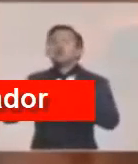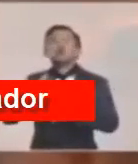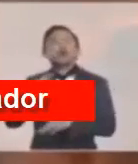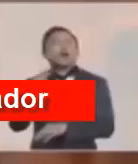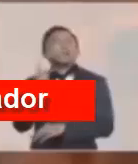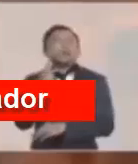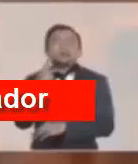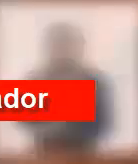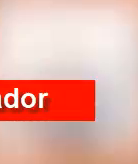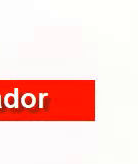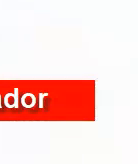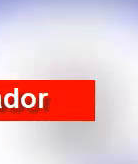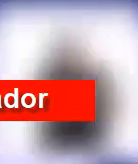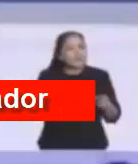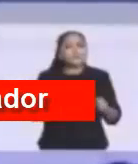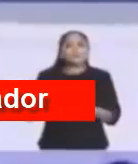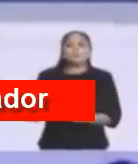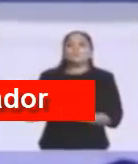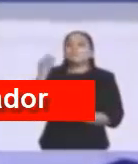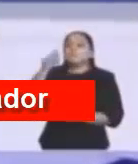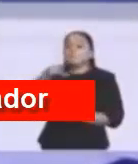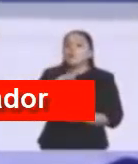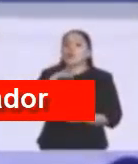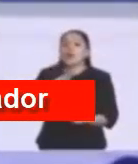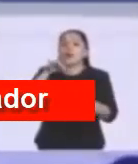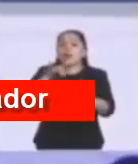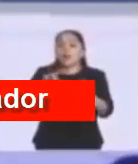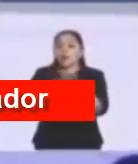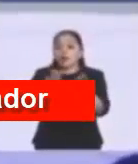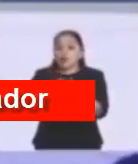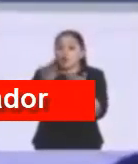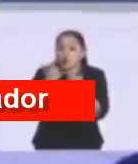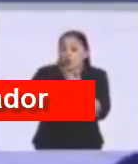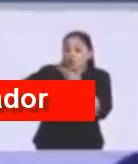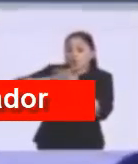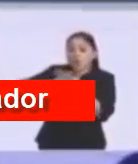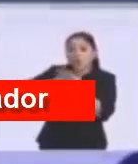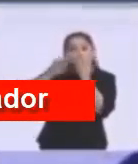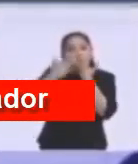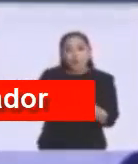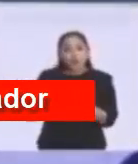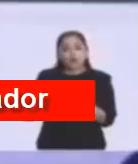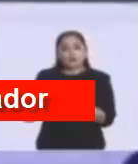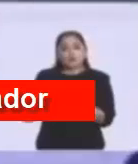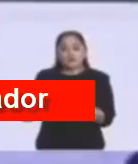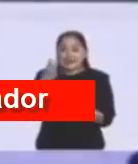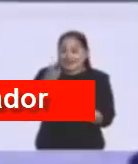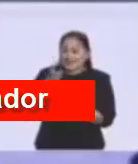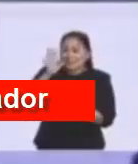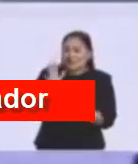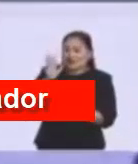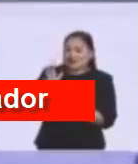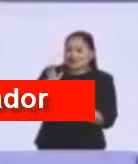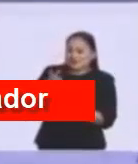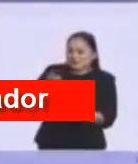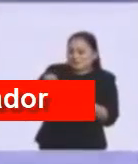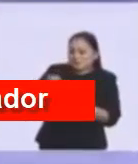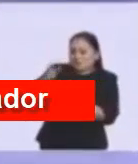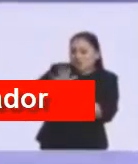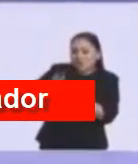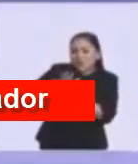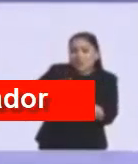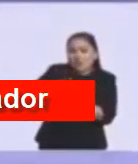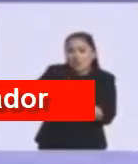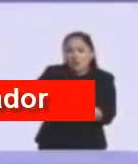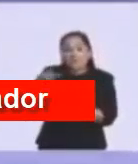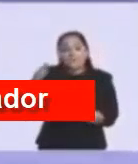que sea mujer habla muy fuerte con respecto a qué promovemos o qué promueve el proyecto alternativo de Andrés Manuel. Y el proyecto